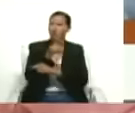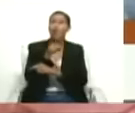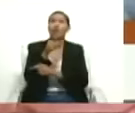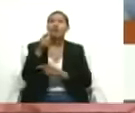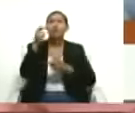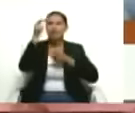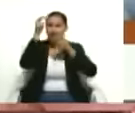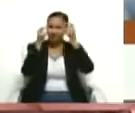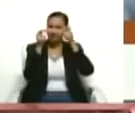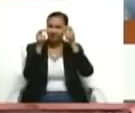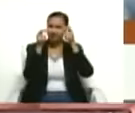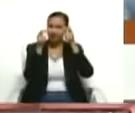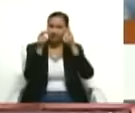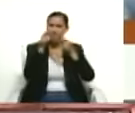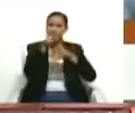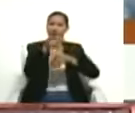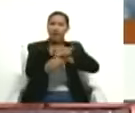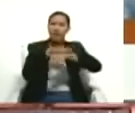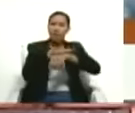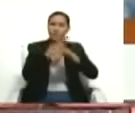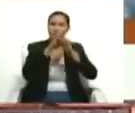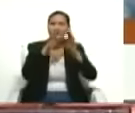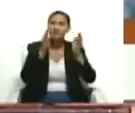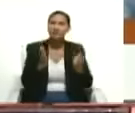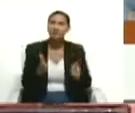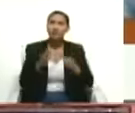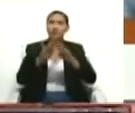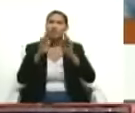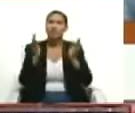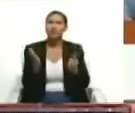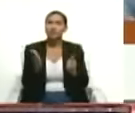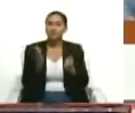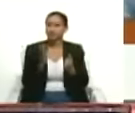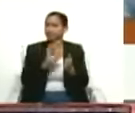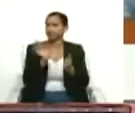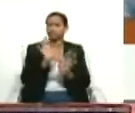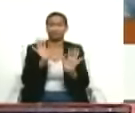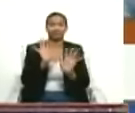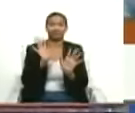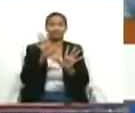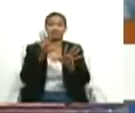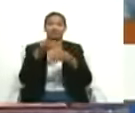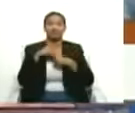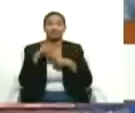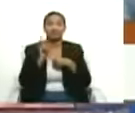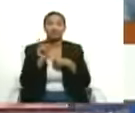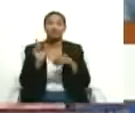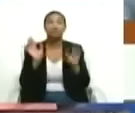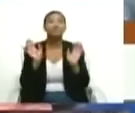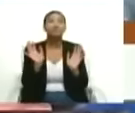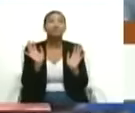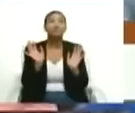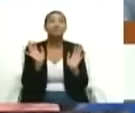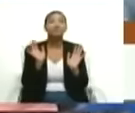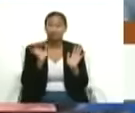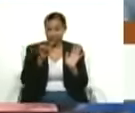que poner tal ministro, tal ministra, quedó bien lejos, usted sabe para dónde. Para el K. Para allá